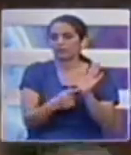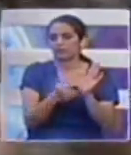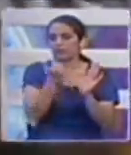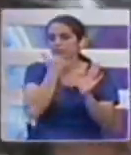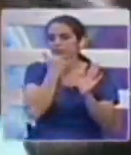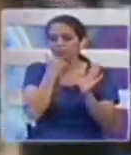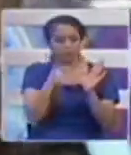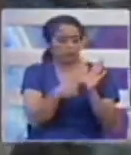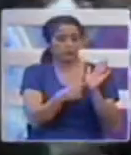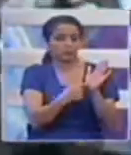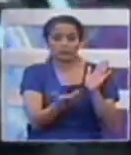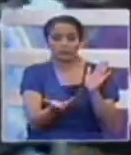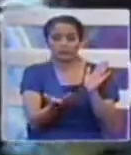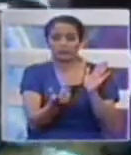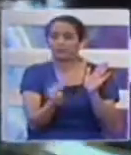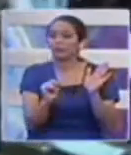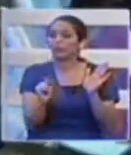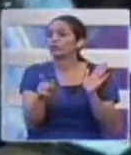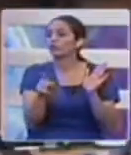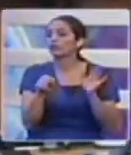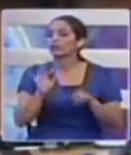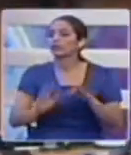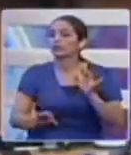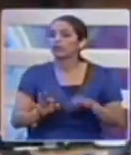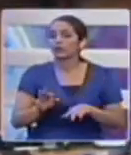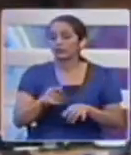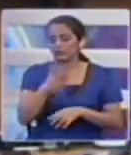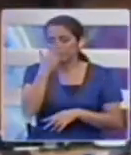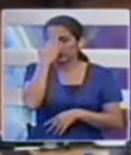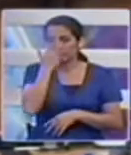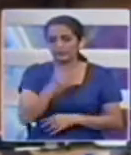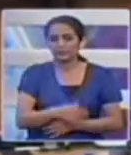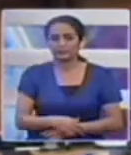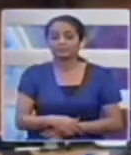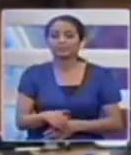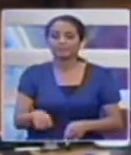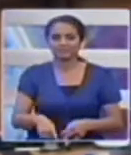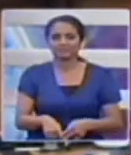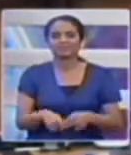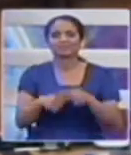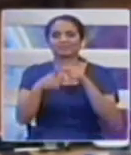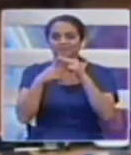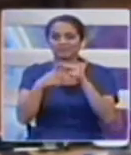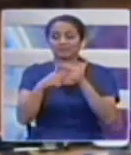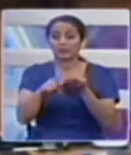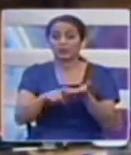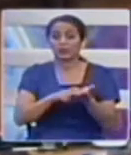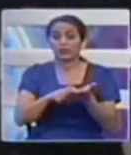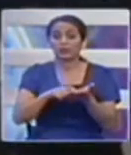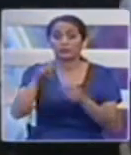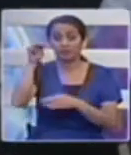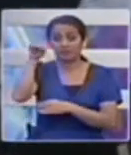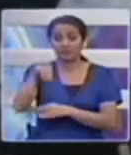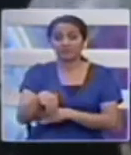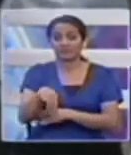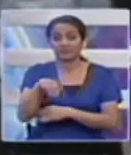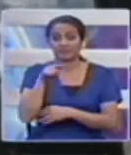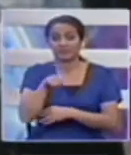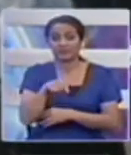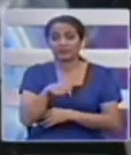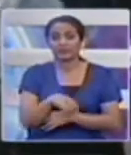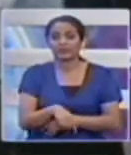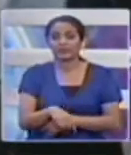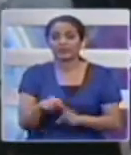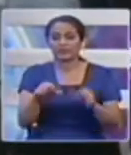pleno. Señor secretario, primer punto del orden del día. De esa manera iniciaba la sesión de pleno legislativo de este martes, donde el asambleísta